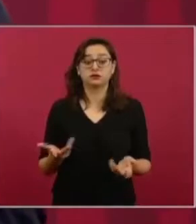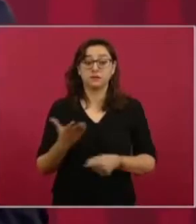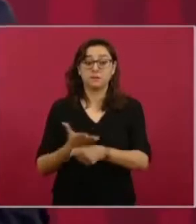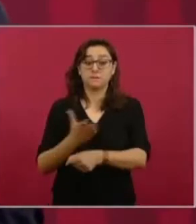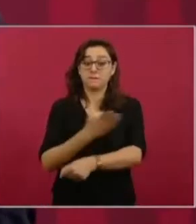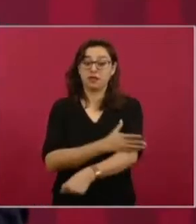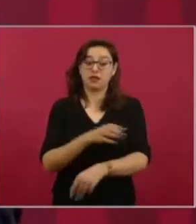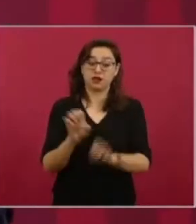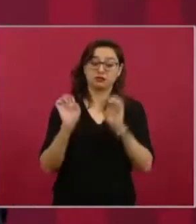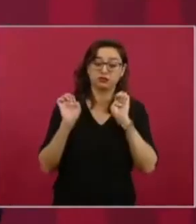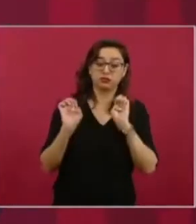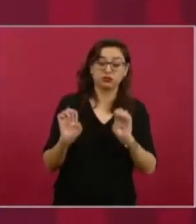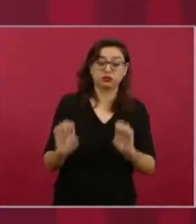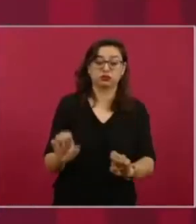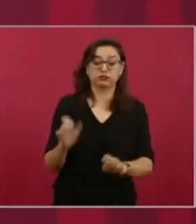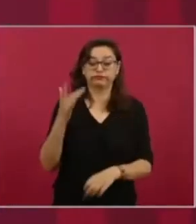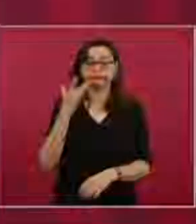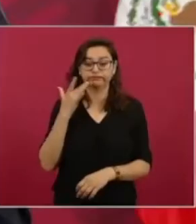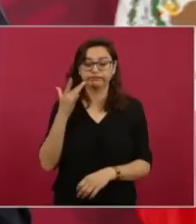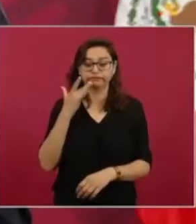madera preciosa.